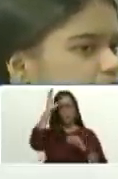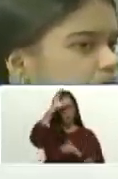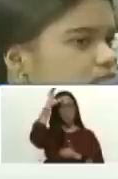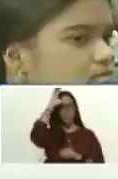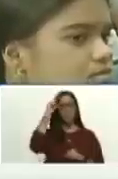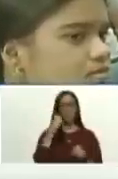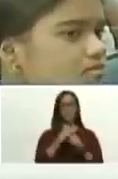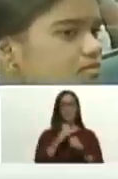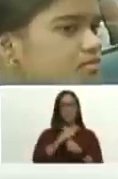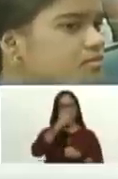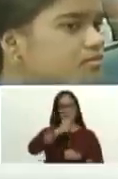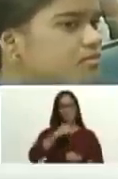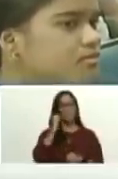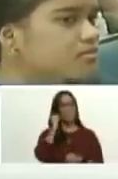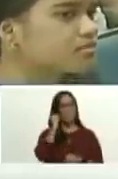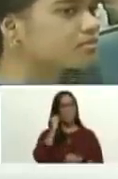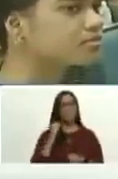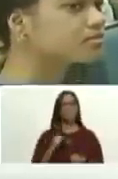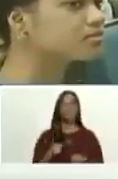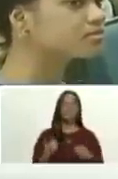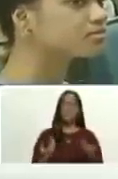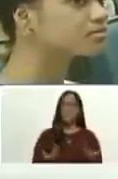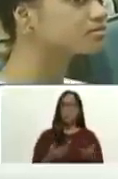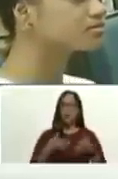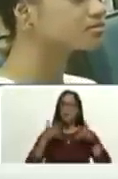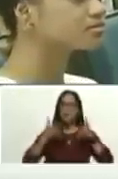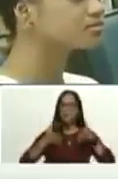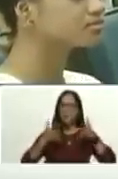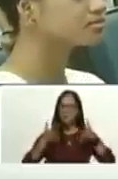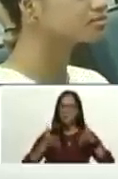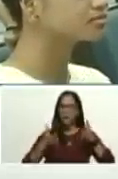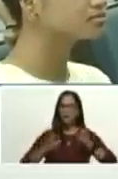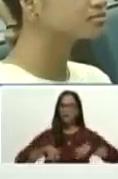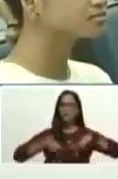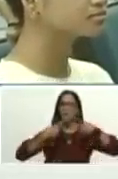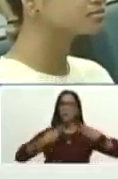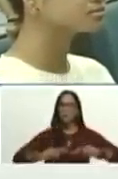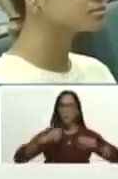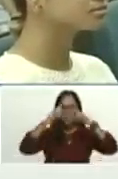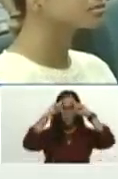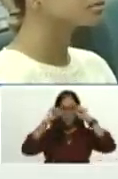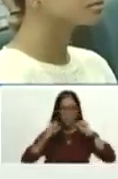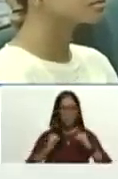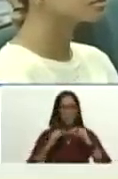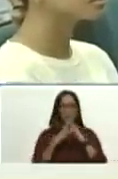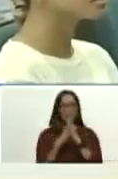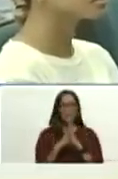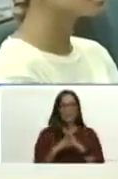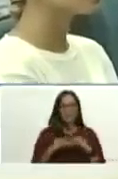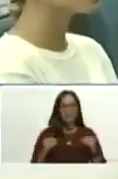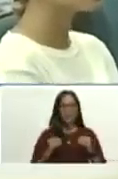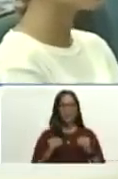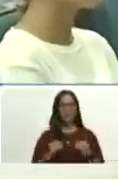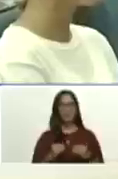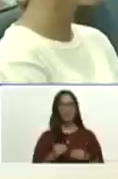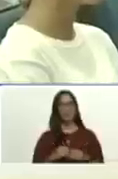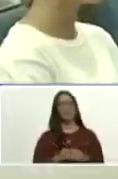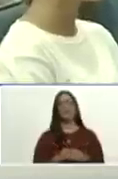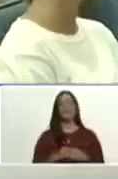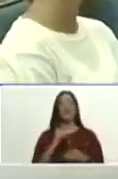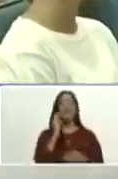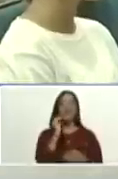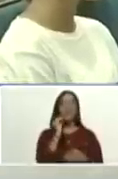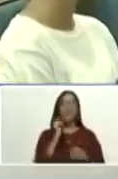trabajadoras y para formar los nuevos profesionales en todas las especialidades eléctricas del